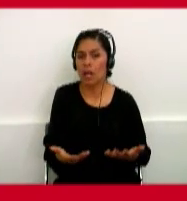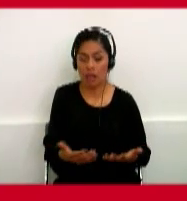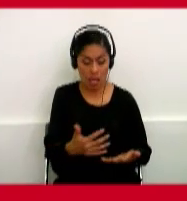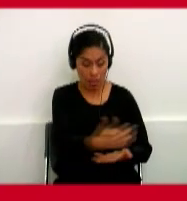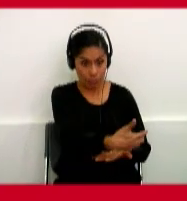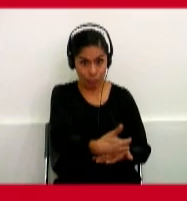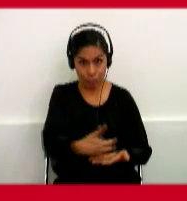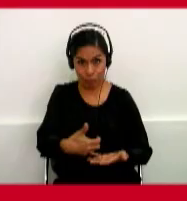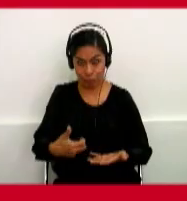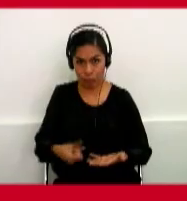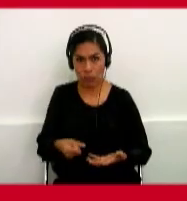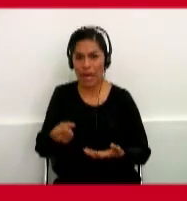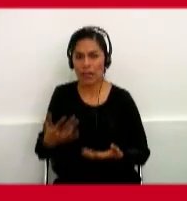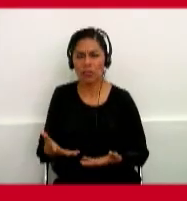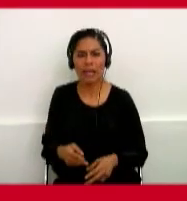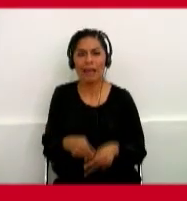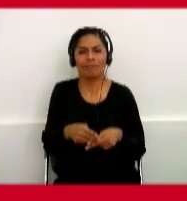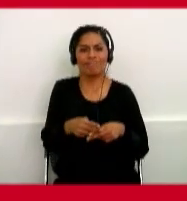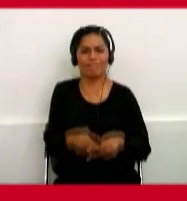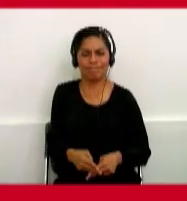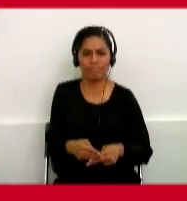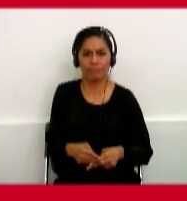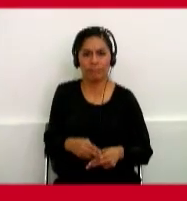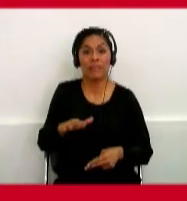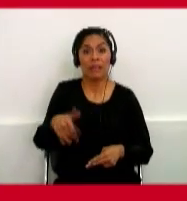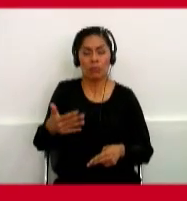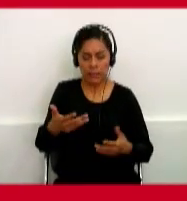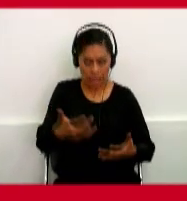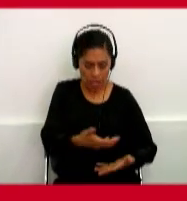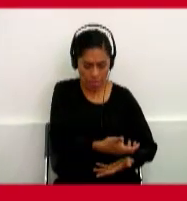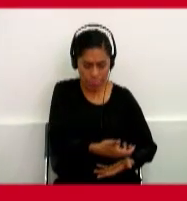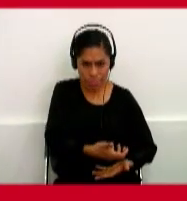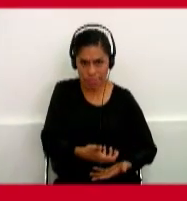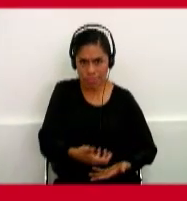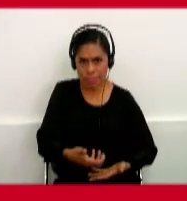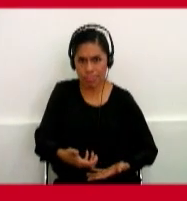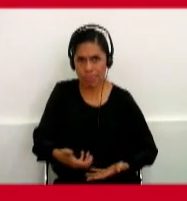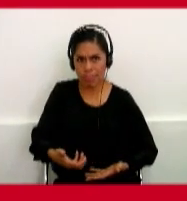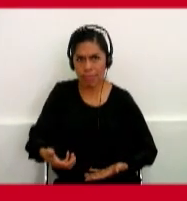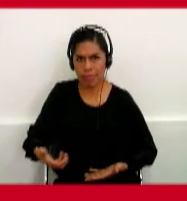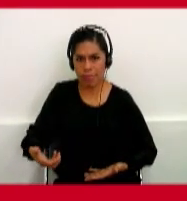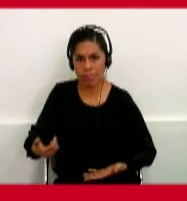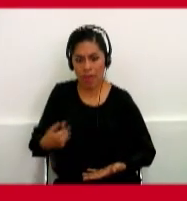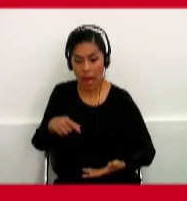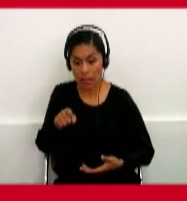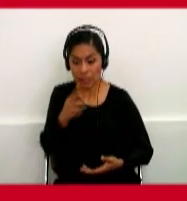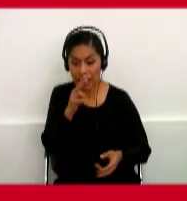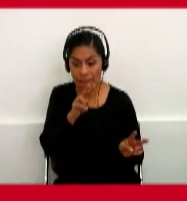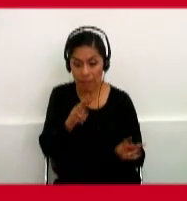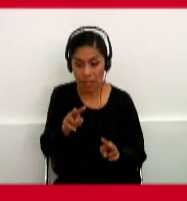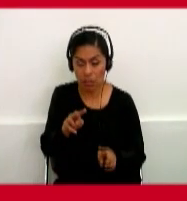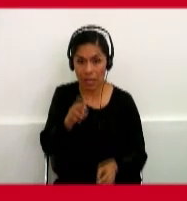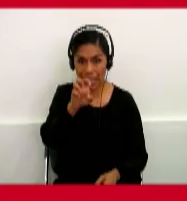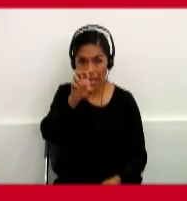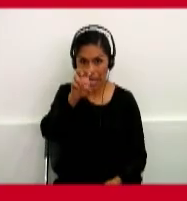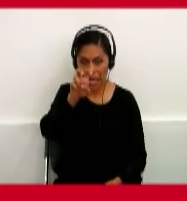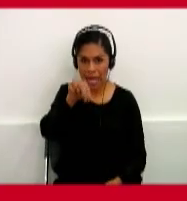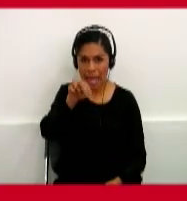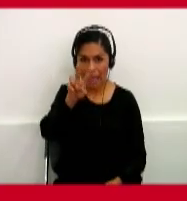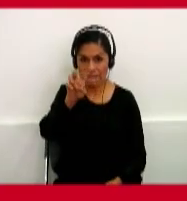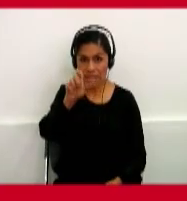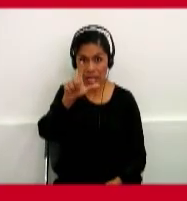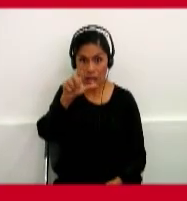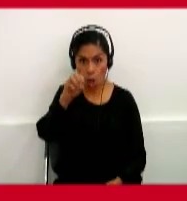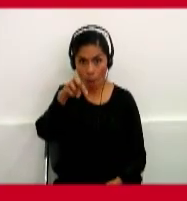es todo el tonelaje que yo recupero del envolvente, ahí como se muestra el envelope, es todo lo que yo tengo pensado perforar y